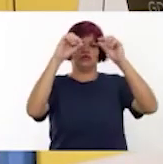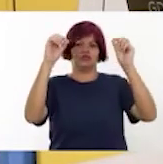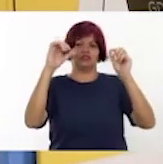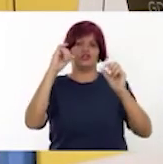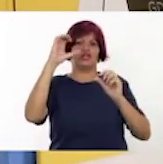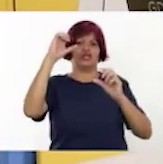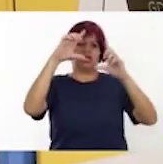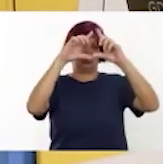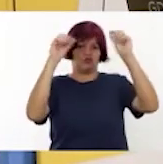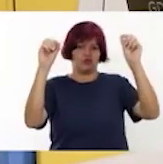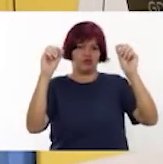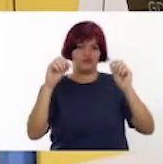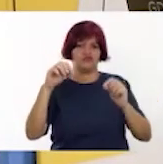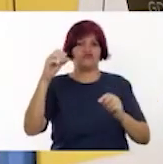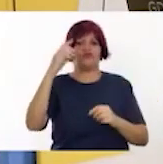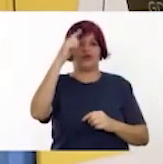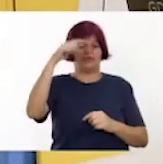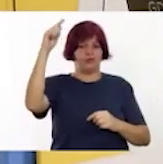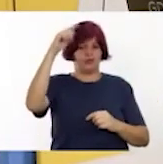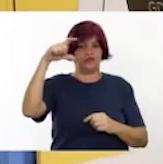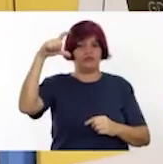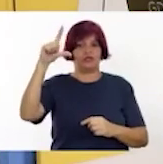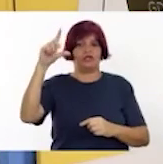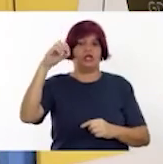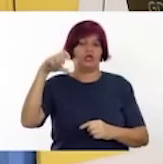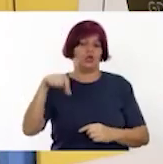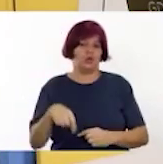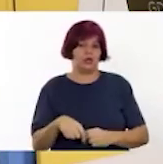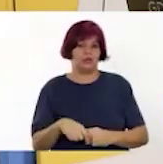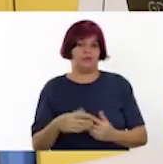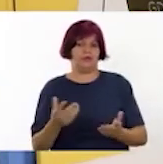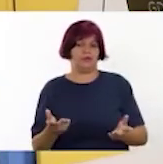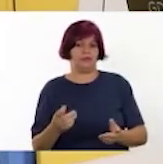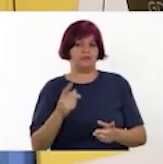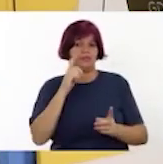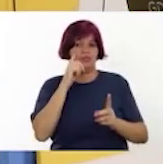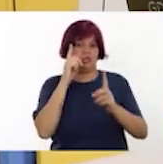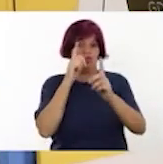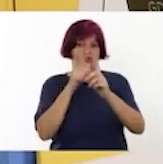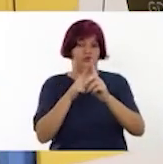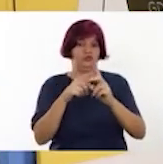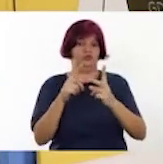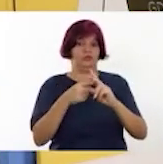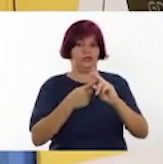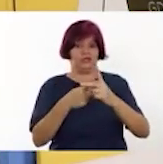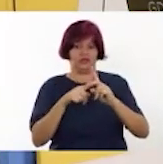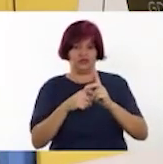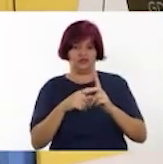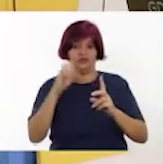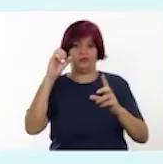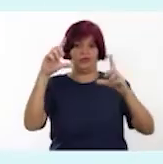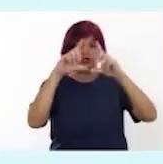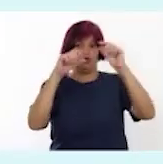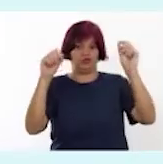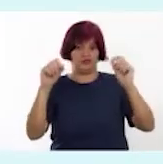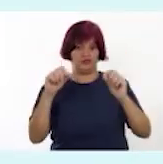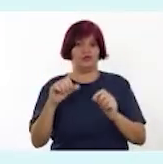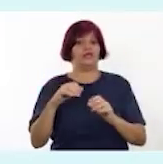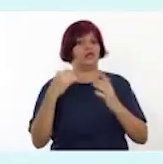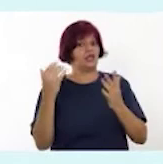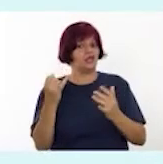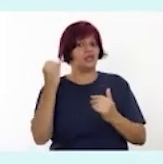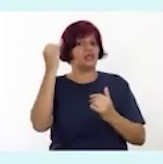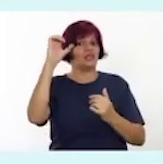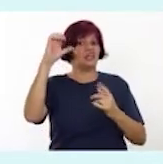estar definiendo las ecuaciones e inecuaciones exponenciales y logarítmicas y las funciones exponenciales y logarítmicas. El objetivo es